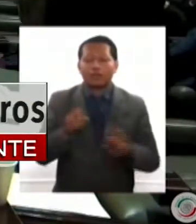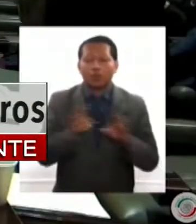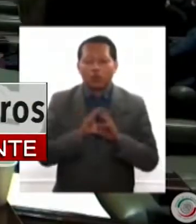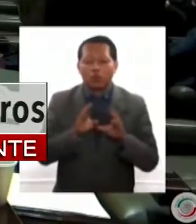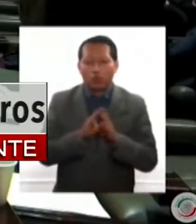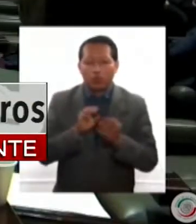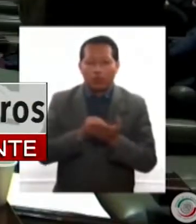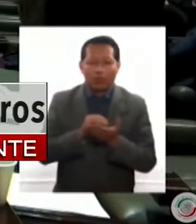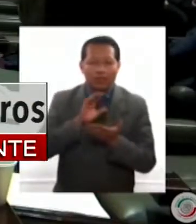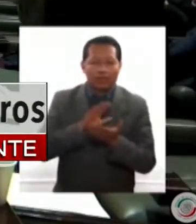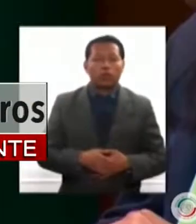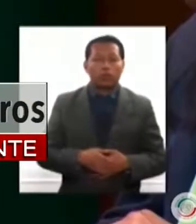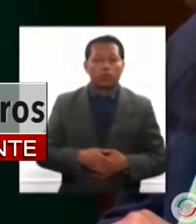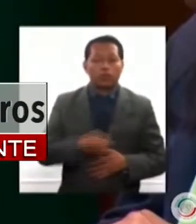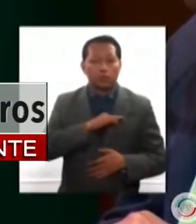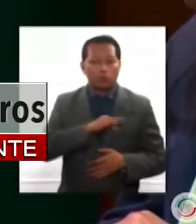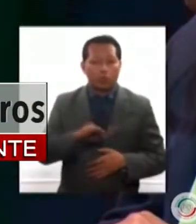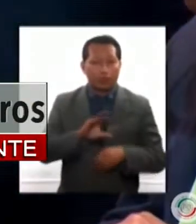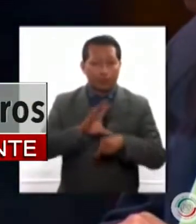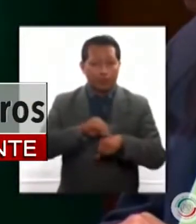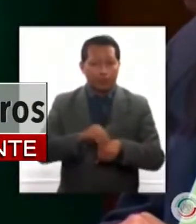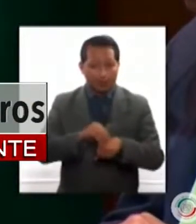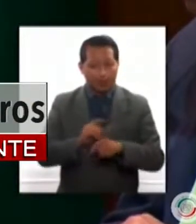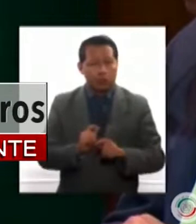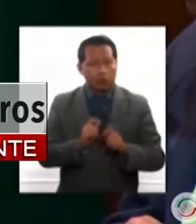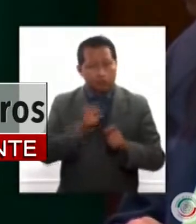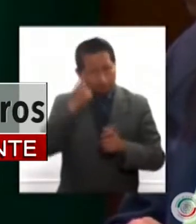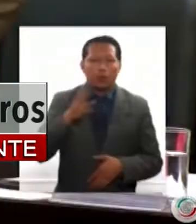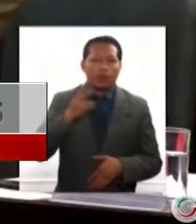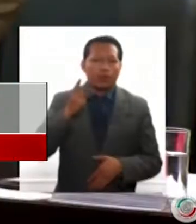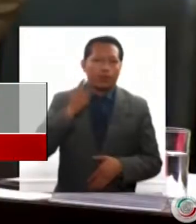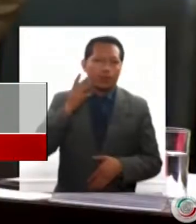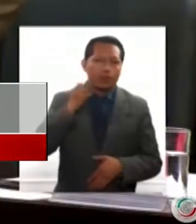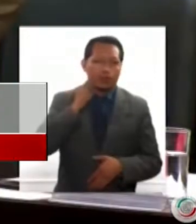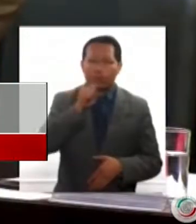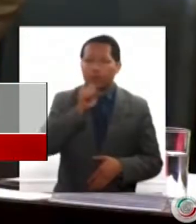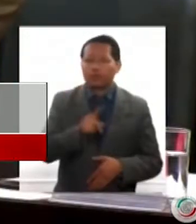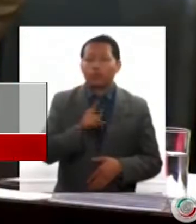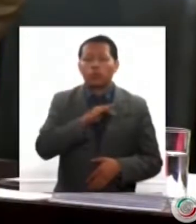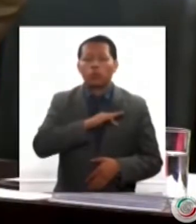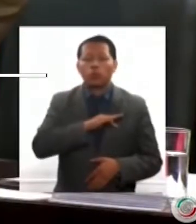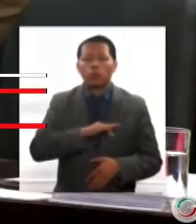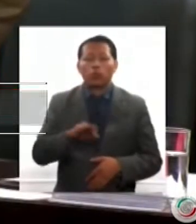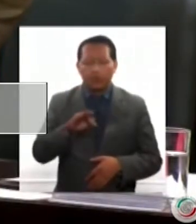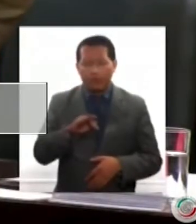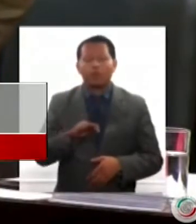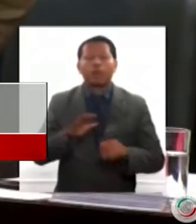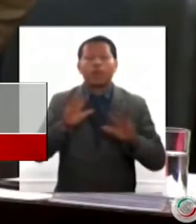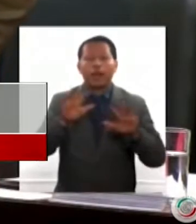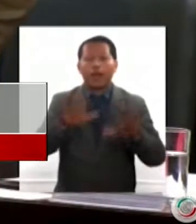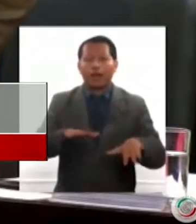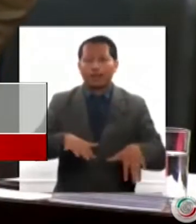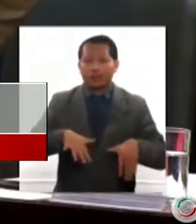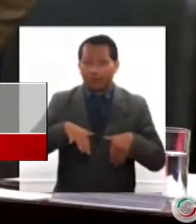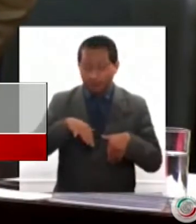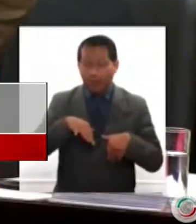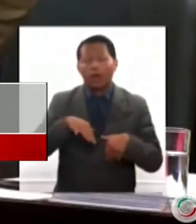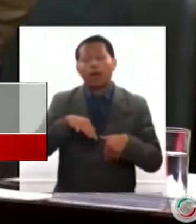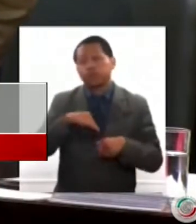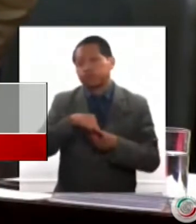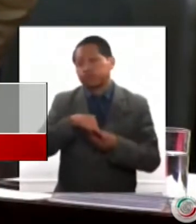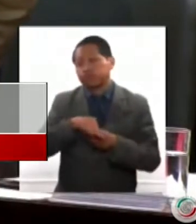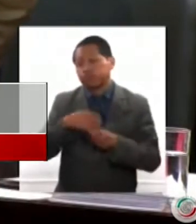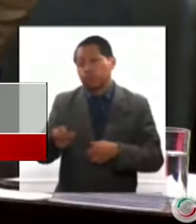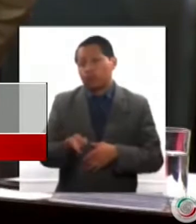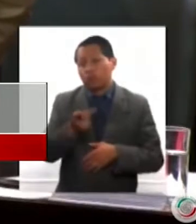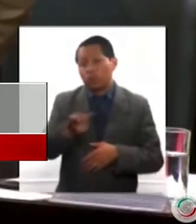tema, pero sus propios compañeros de partido se lo impidieron. Se consultará a la Asamblea si autoriza que se